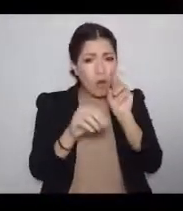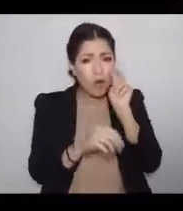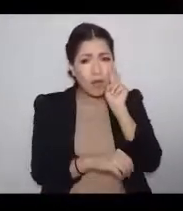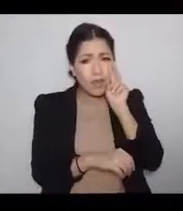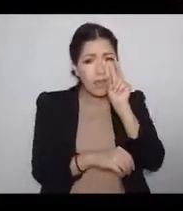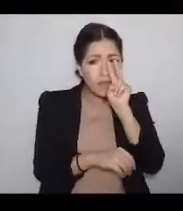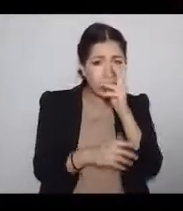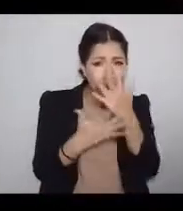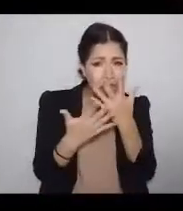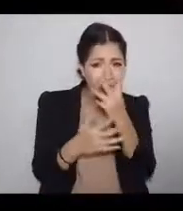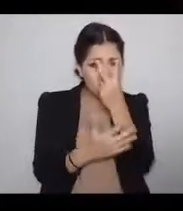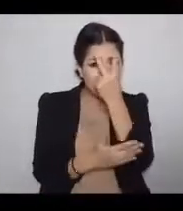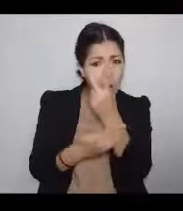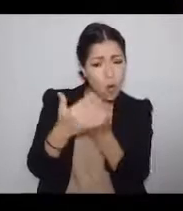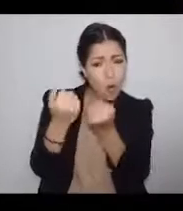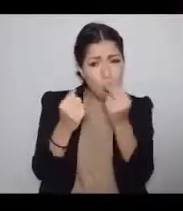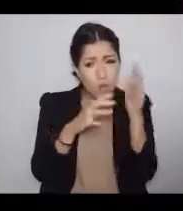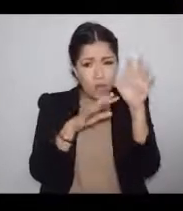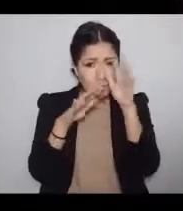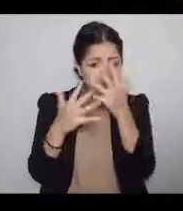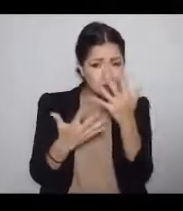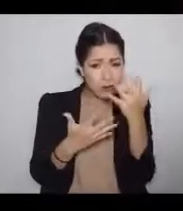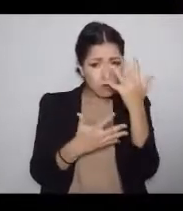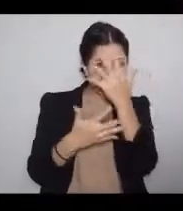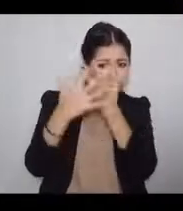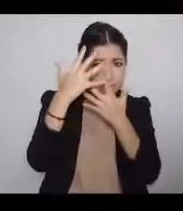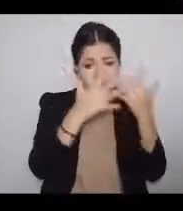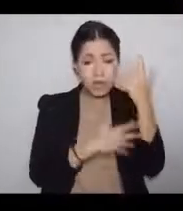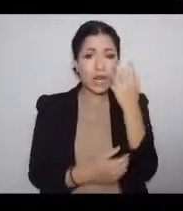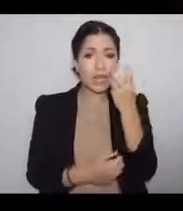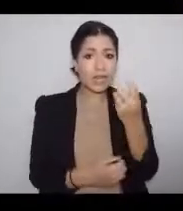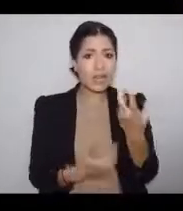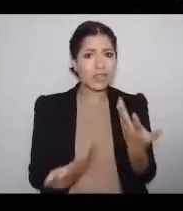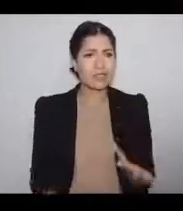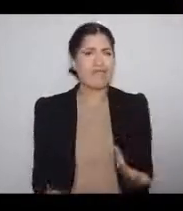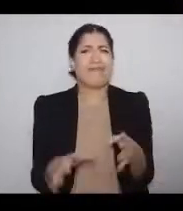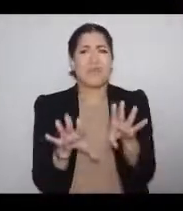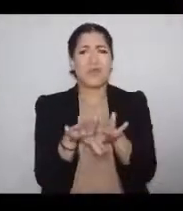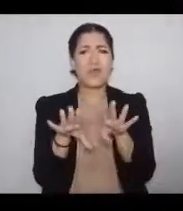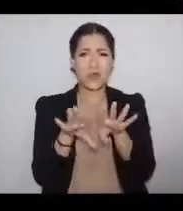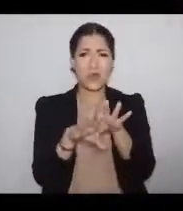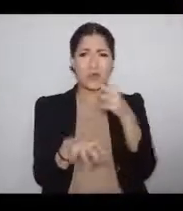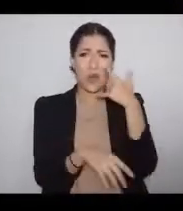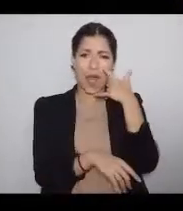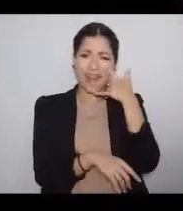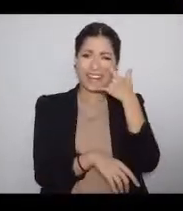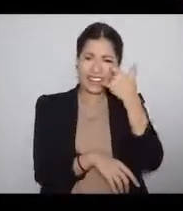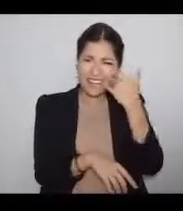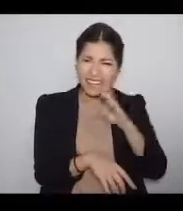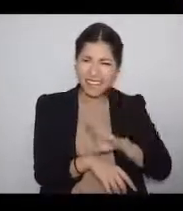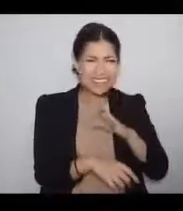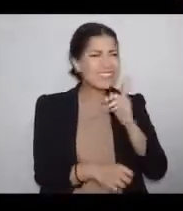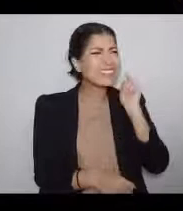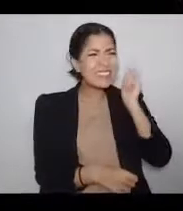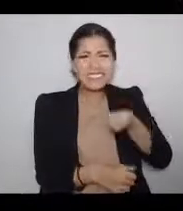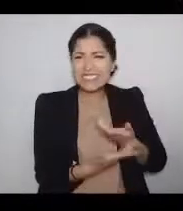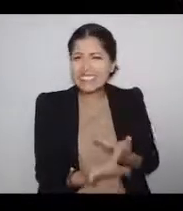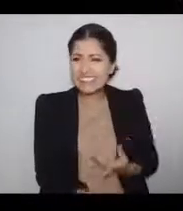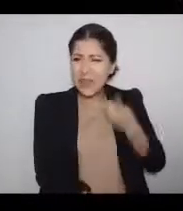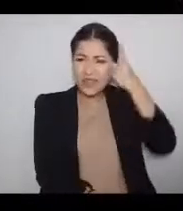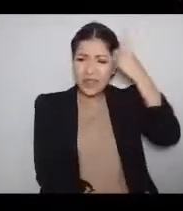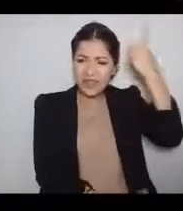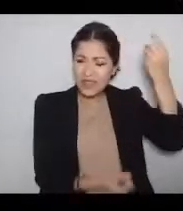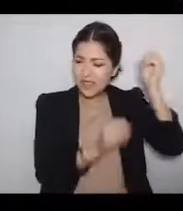visión múltiple. Eso es algo casi sublime, una ironía de Dios. El intérprete de